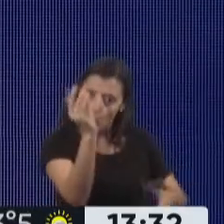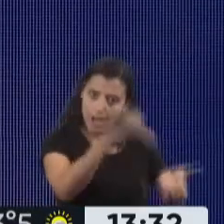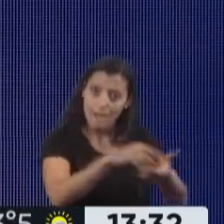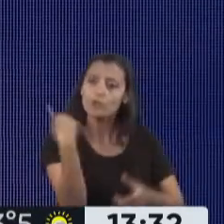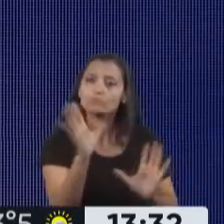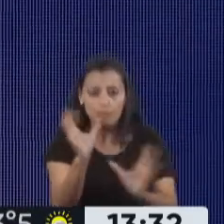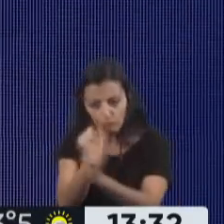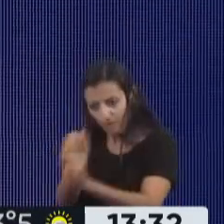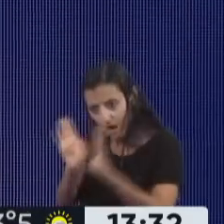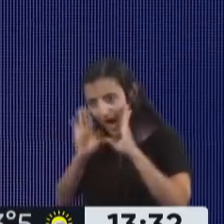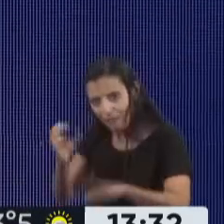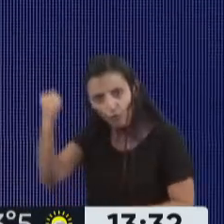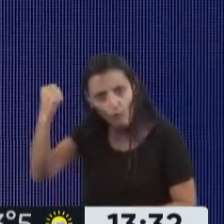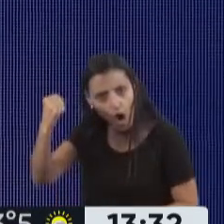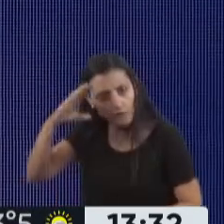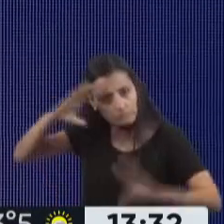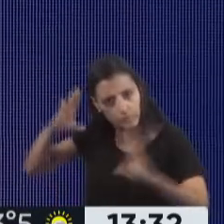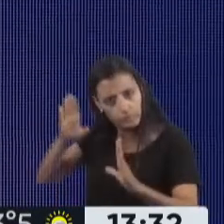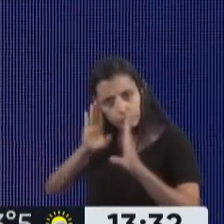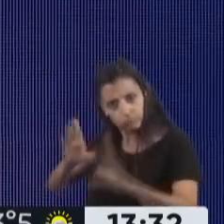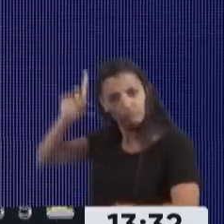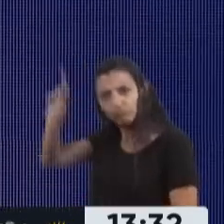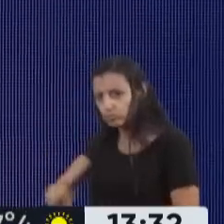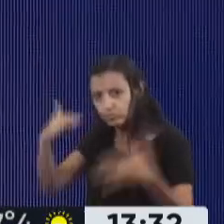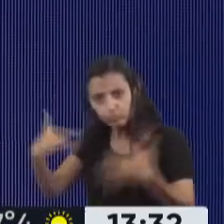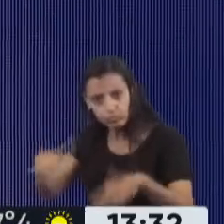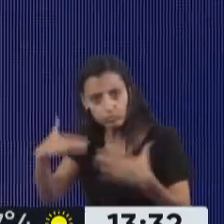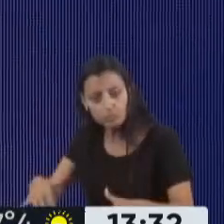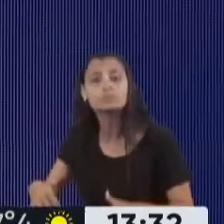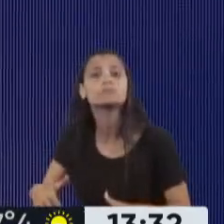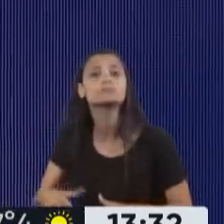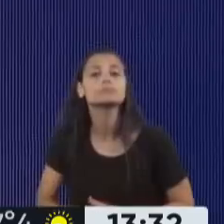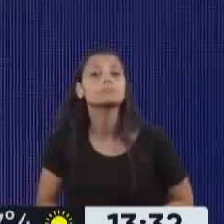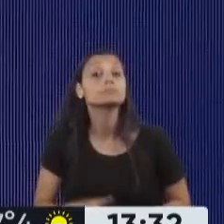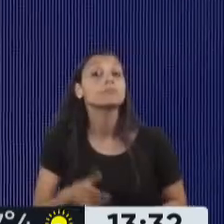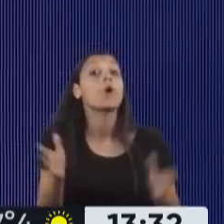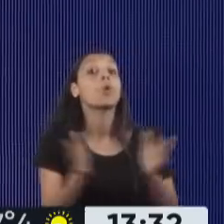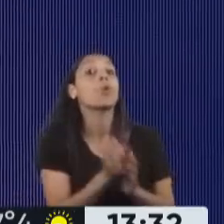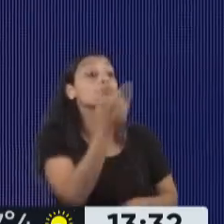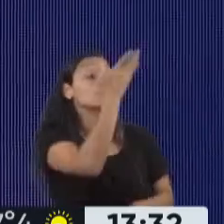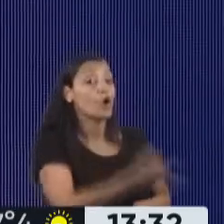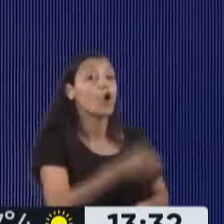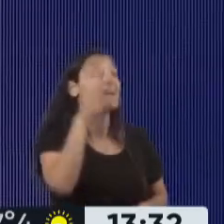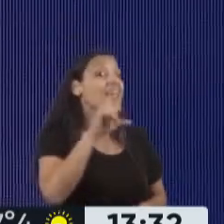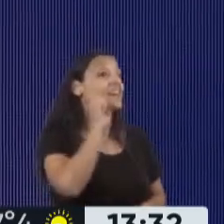estamos trabajando de manera intensiva, y muy especialmente con el doctor Reidel,